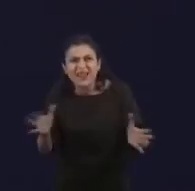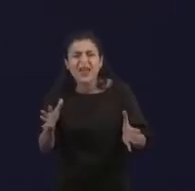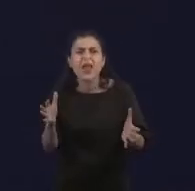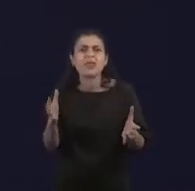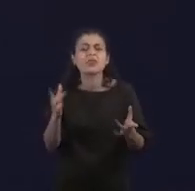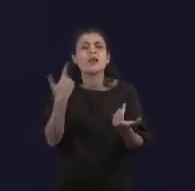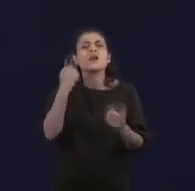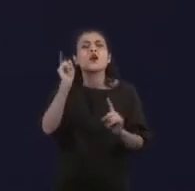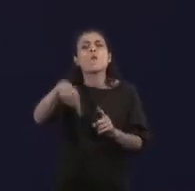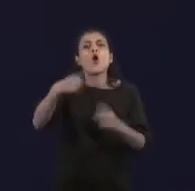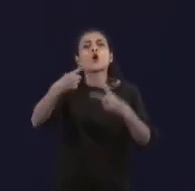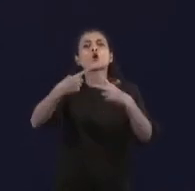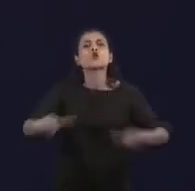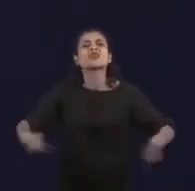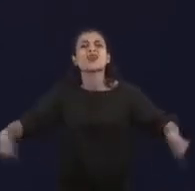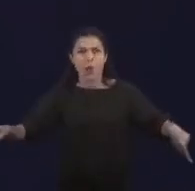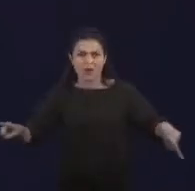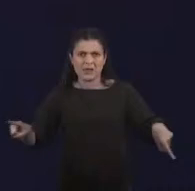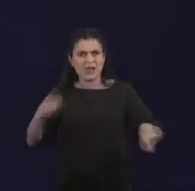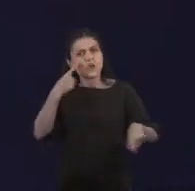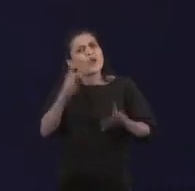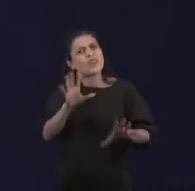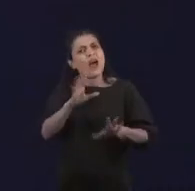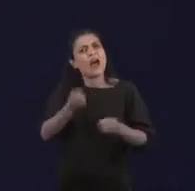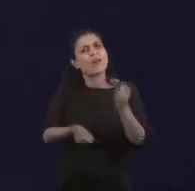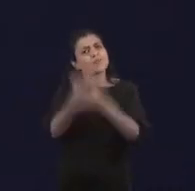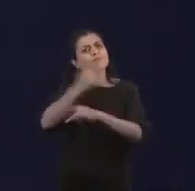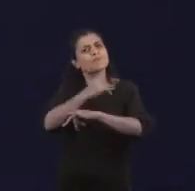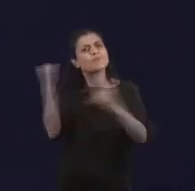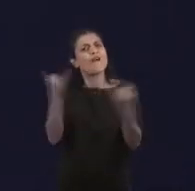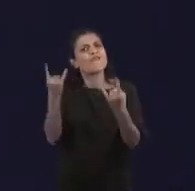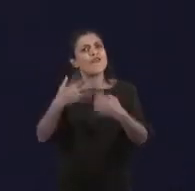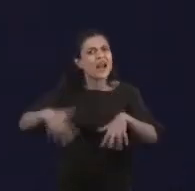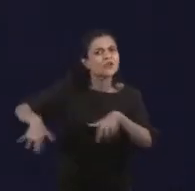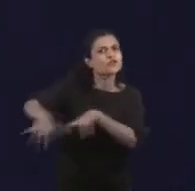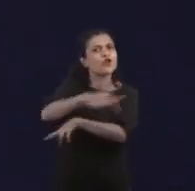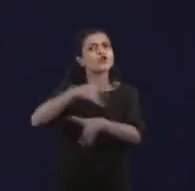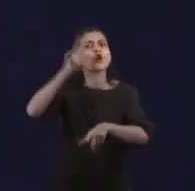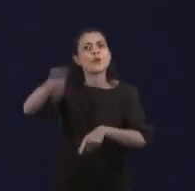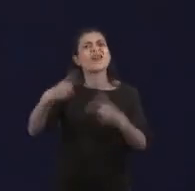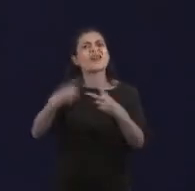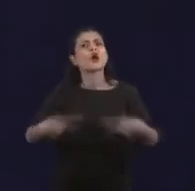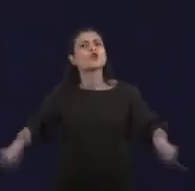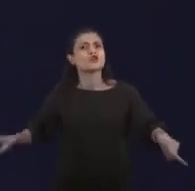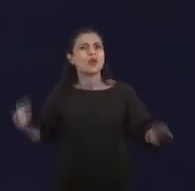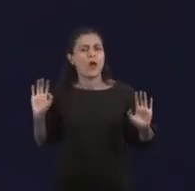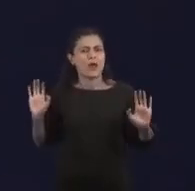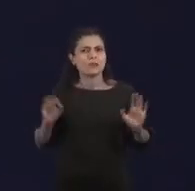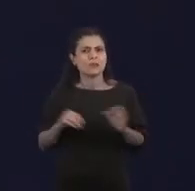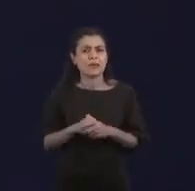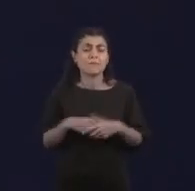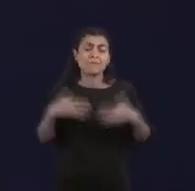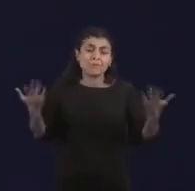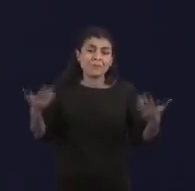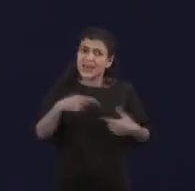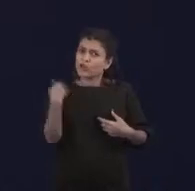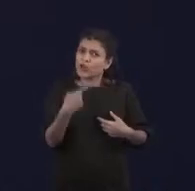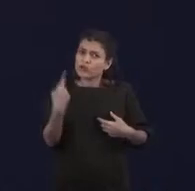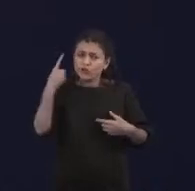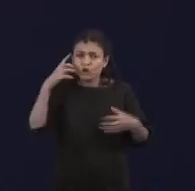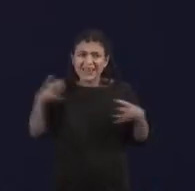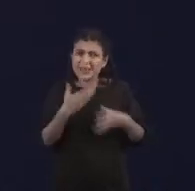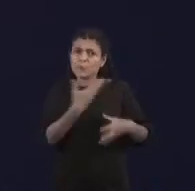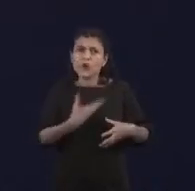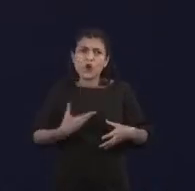que puede generar una seguidilla de mentiras que puede derivar en información que la gente la recibe de manera incorrecta. Así que para nosotros es